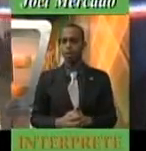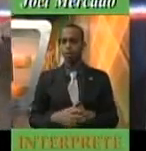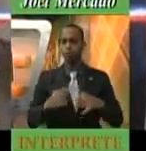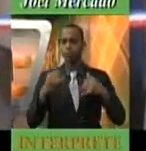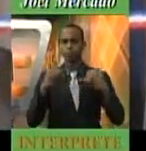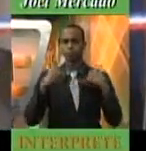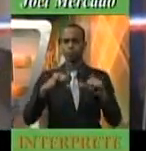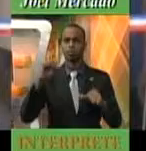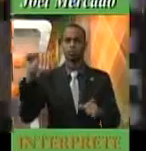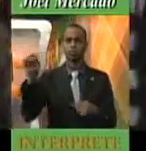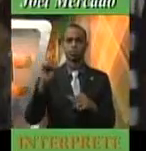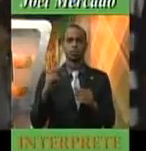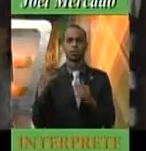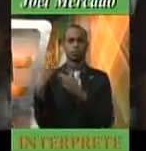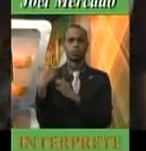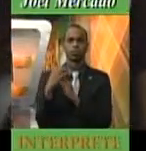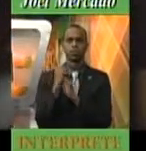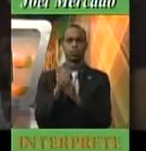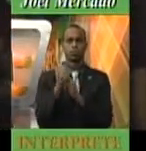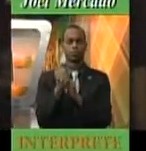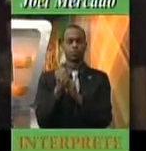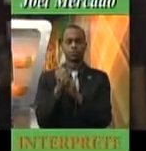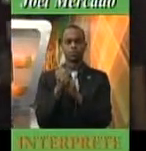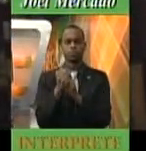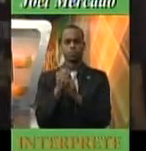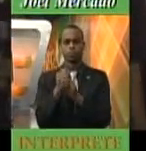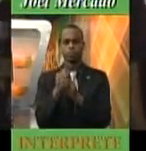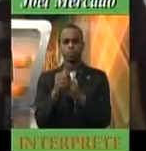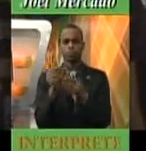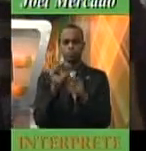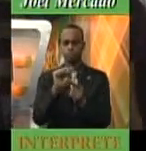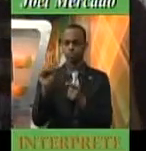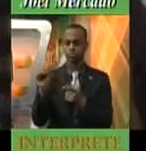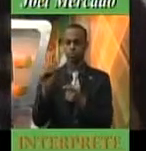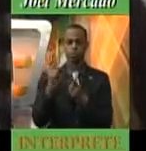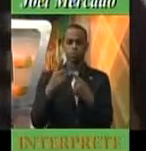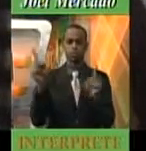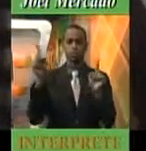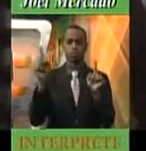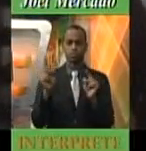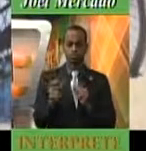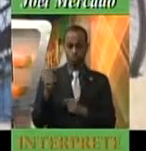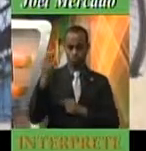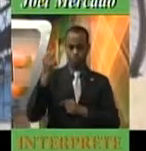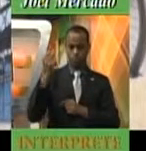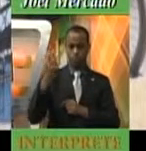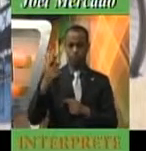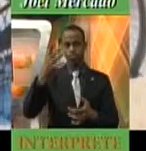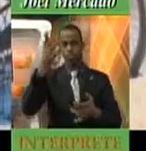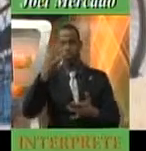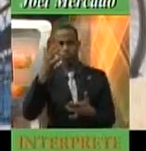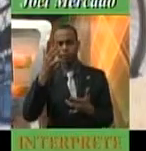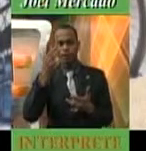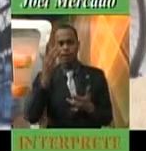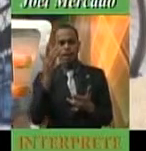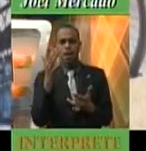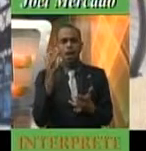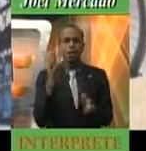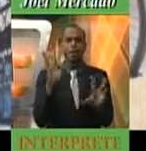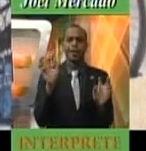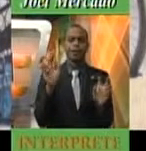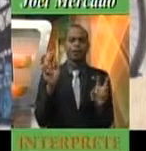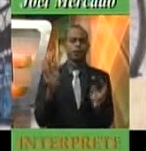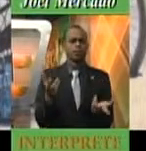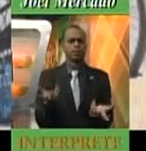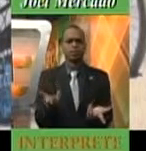Todavía los líderes se consiguen el seguro muchas veces y tienen que ayudarlo también a gestionar una enfermedad, Guillermo. Esa